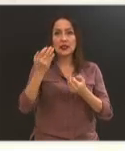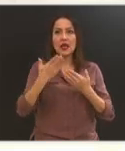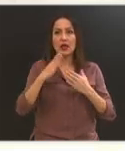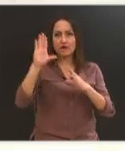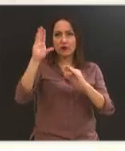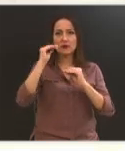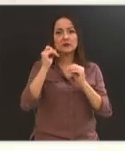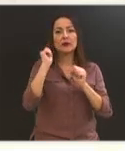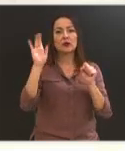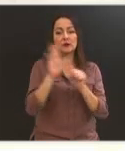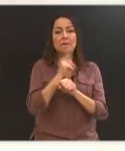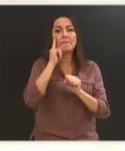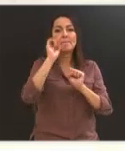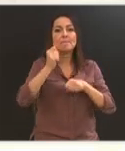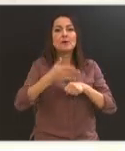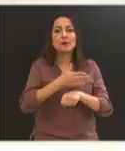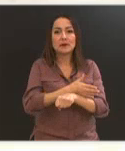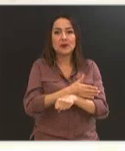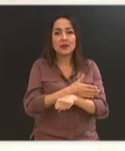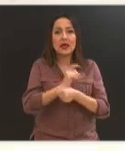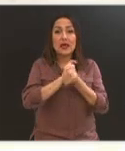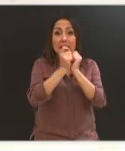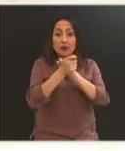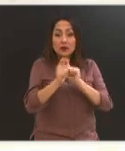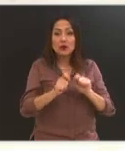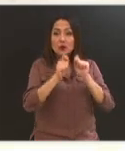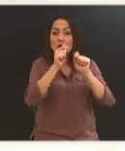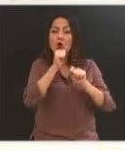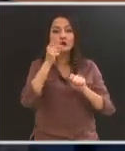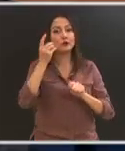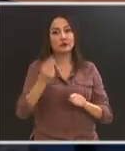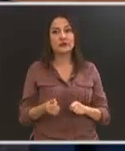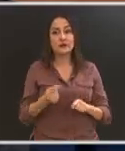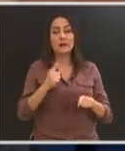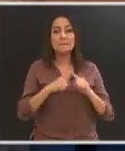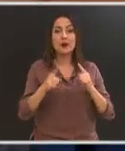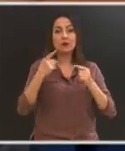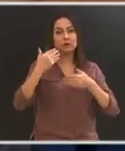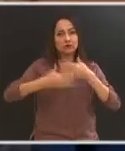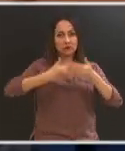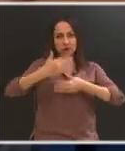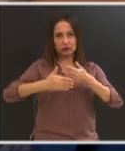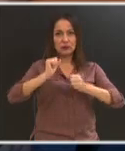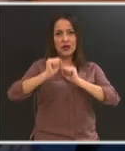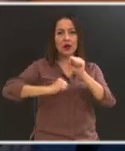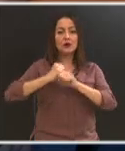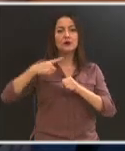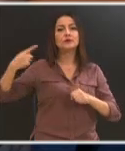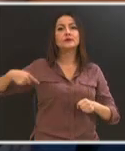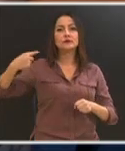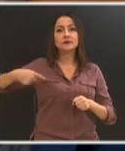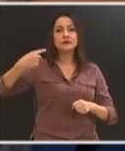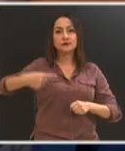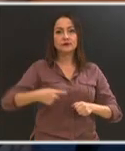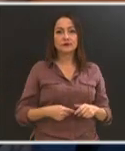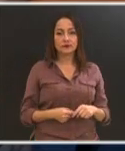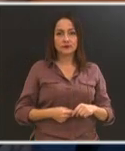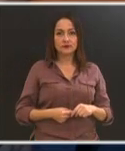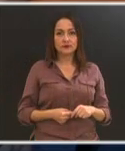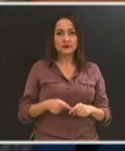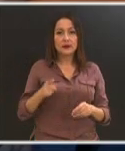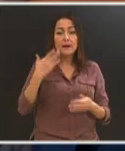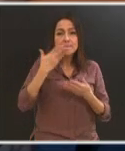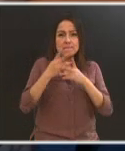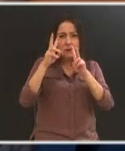más completa para ir mejorando. Los cambios en educación no son inmediatos, sino que se van dando año con año. Esta